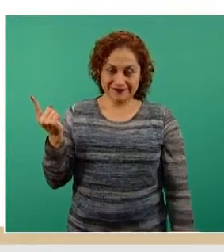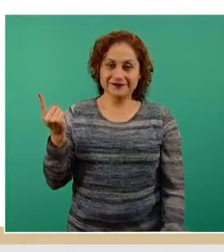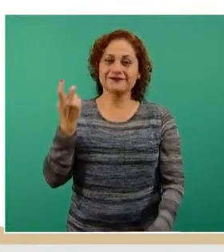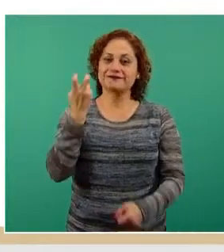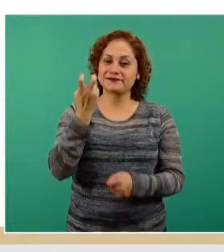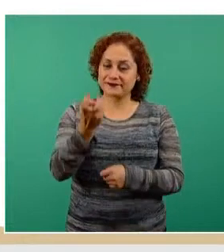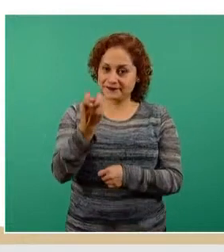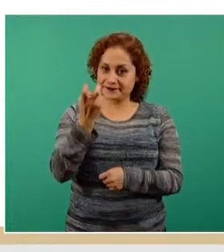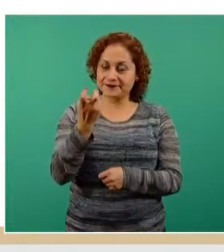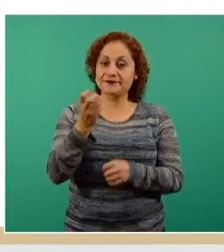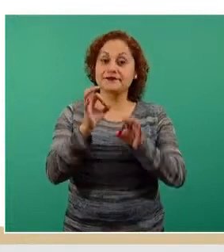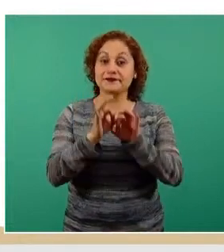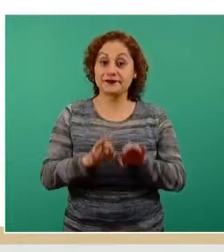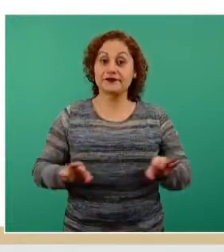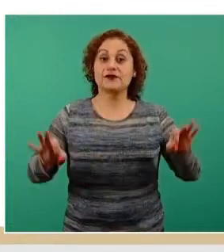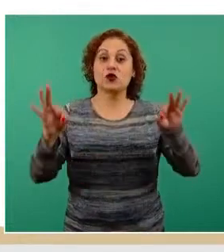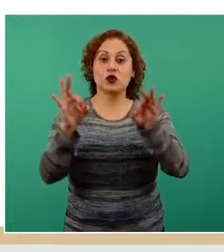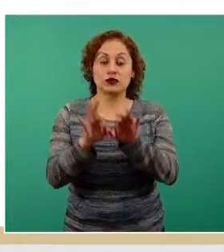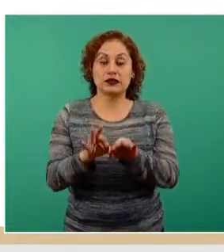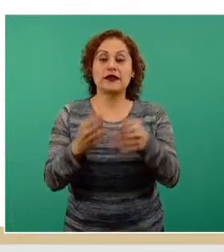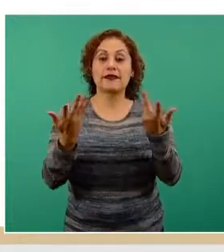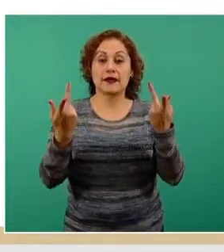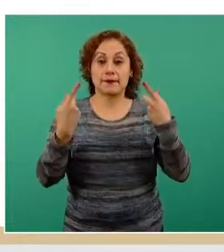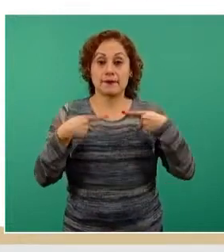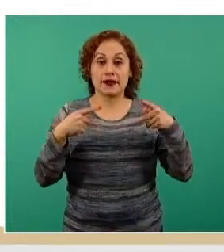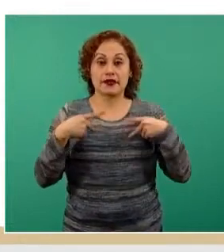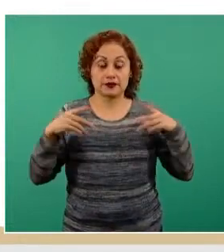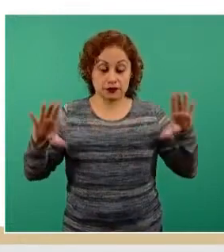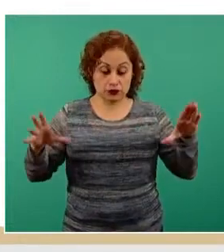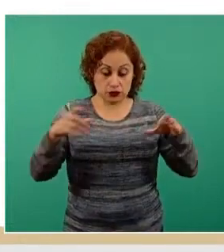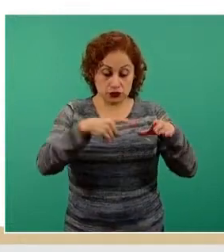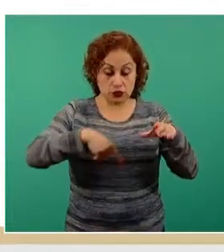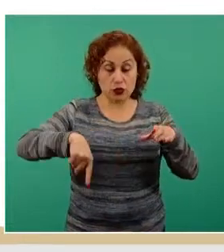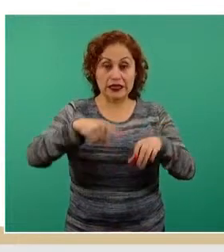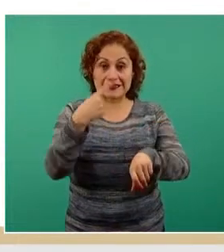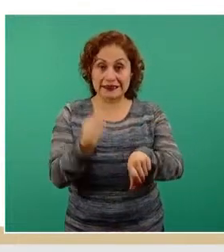sobre todo en los casos estimados, que hasta el día de hoy tenemos